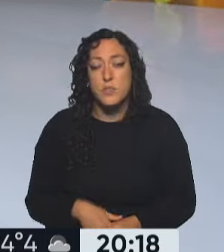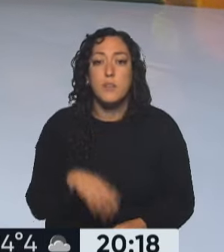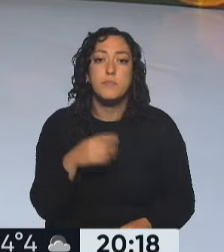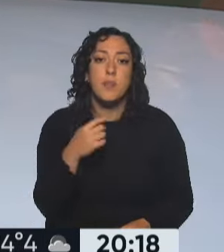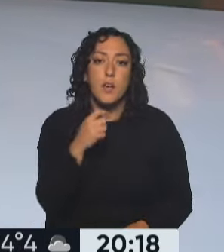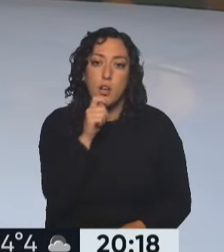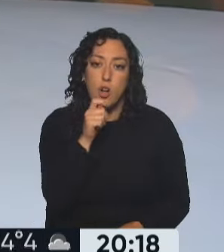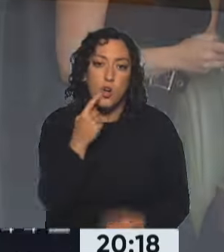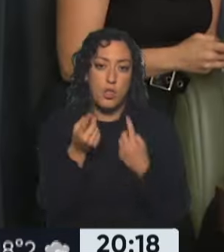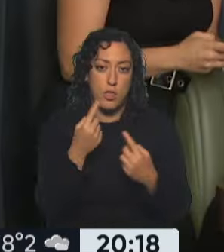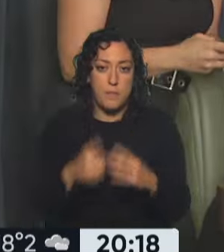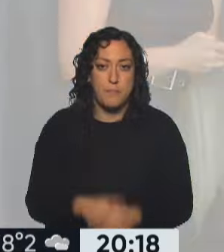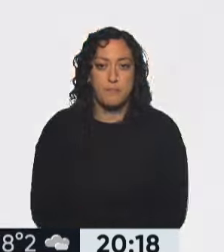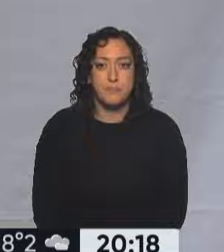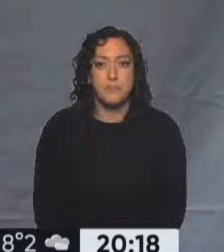vamos a compartirla.